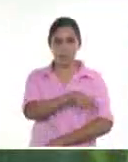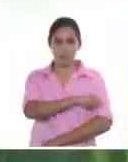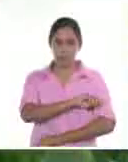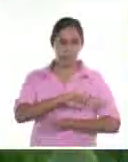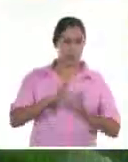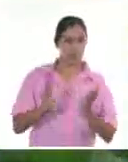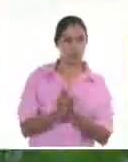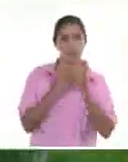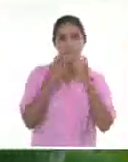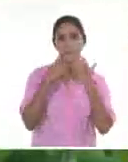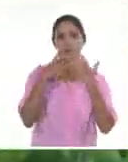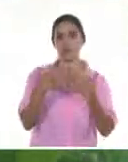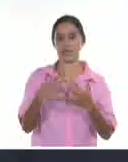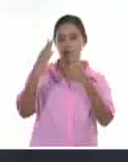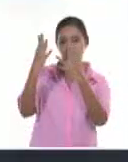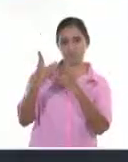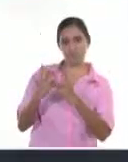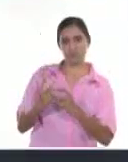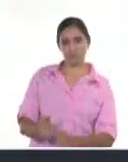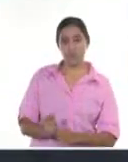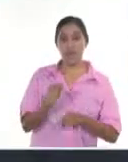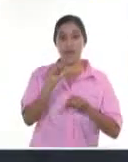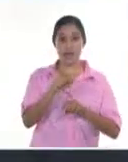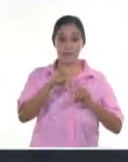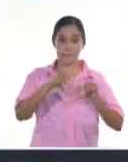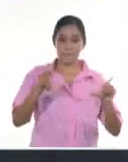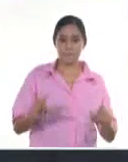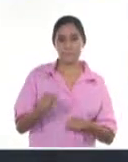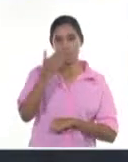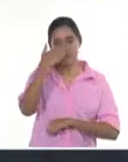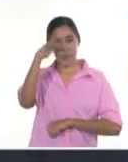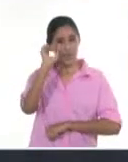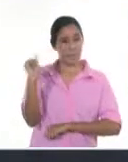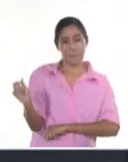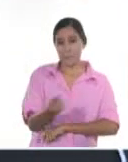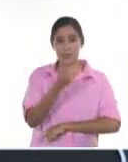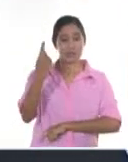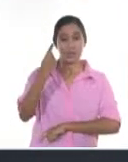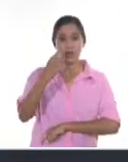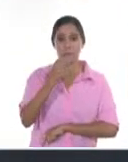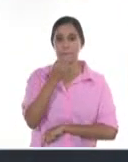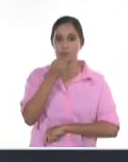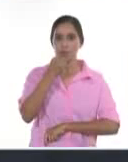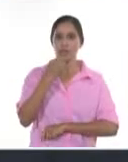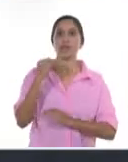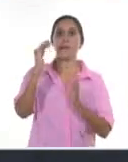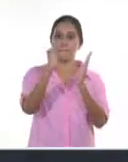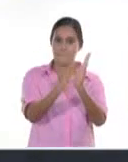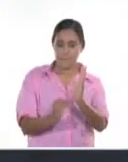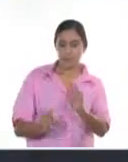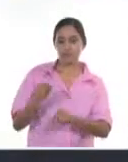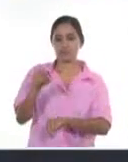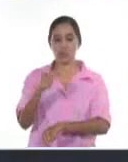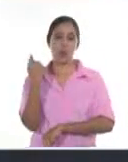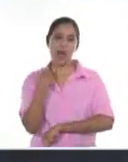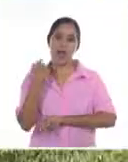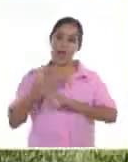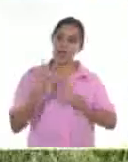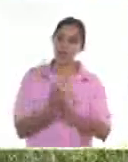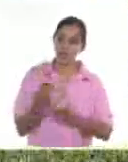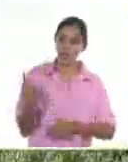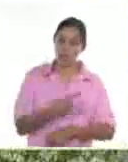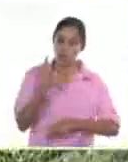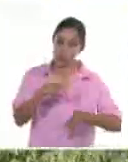esa rendición de cuenta, la primera en el país, que se rinde cuenta en el primer semestre del año, nosotros llegar con todos los indicadores